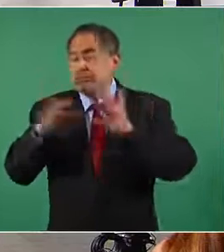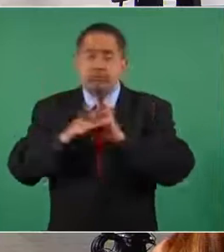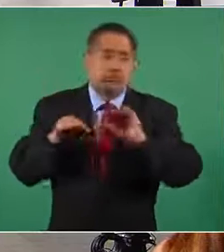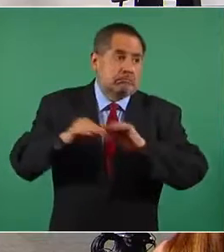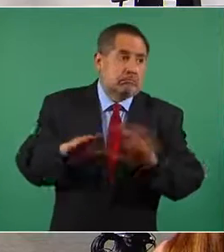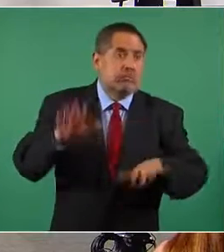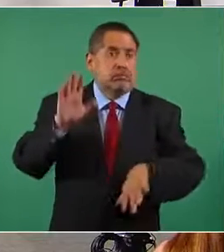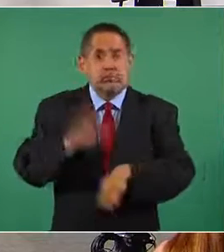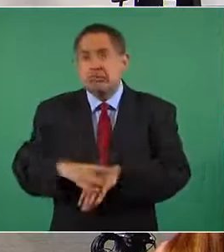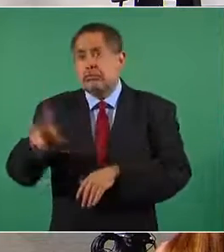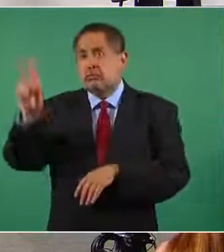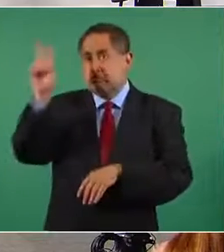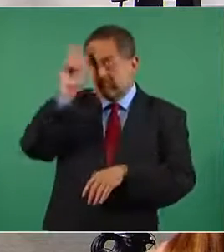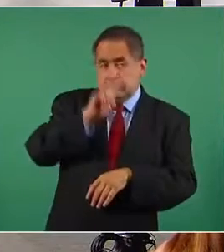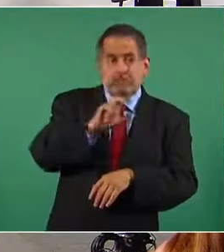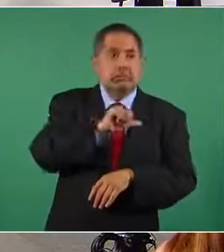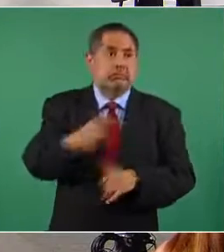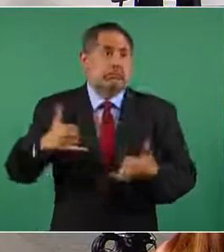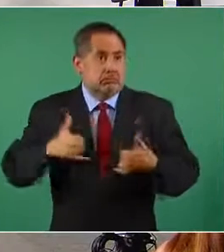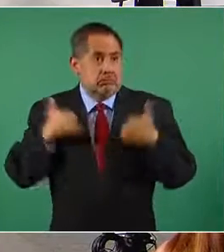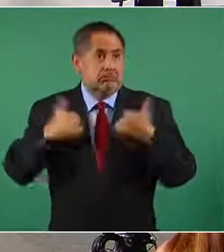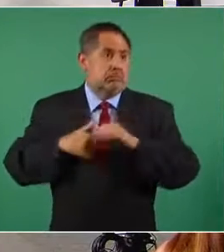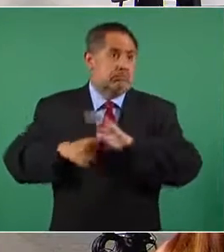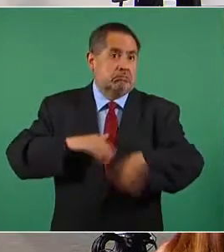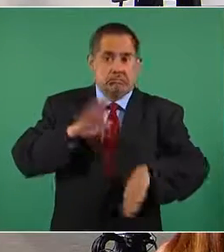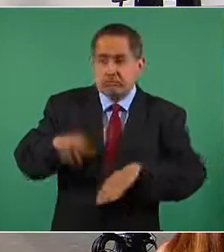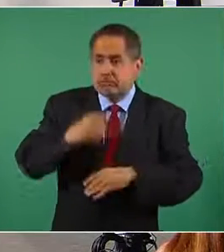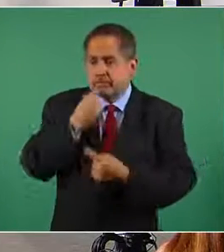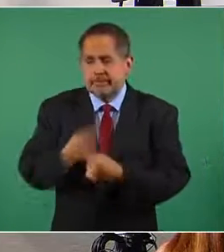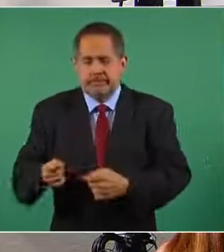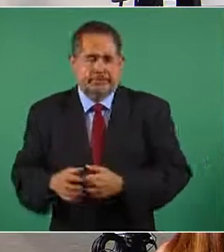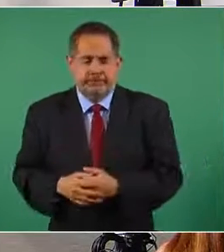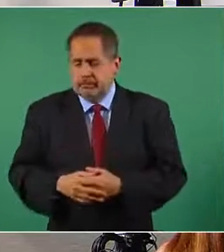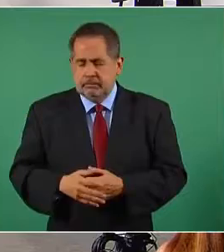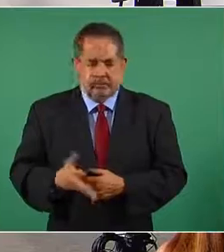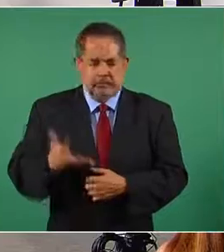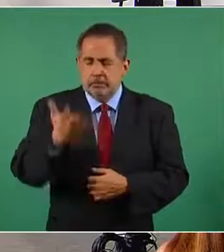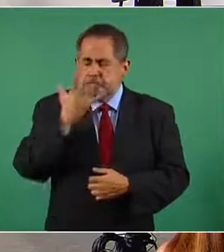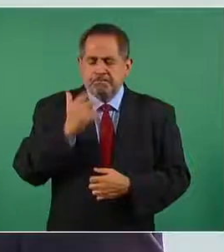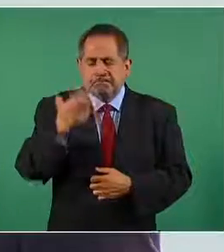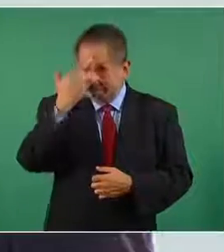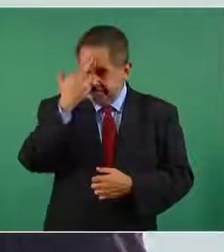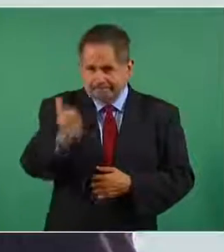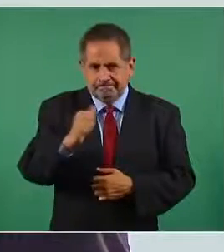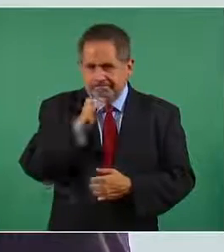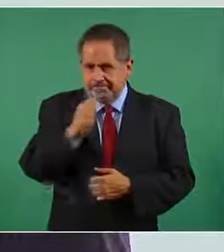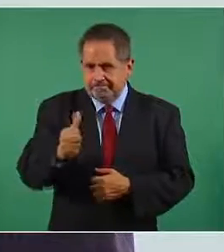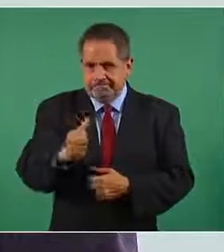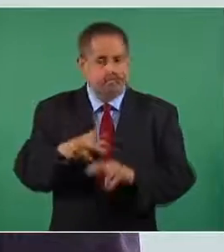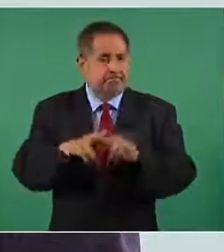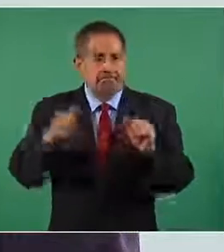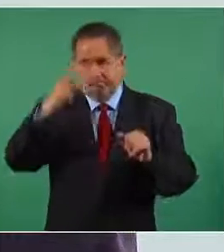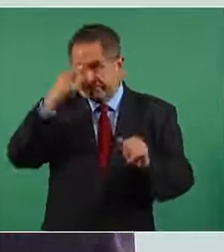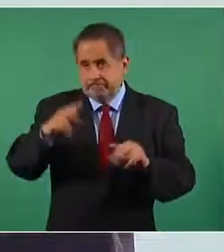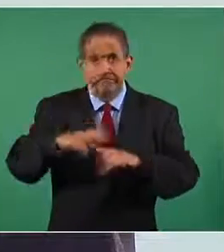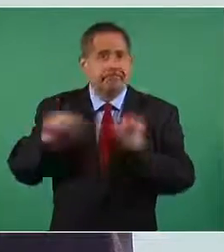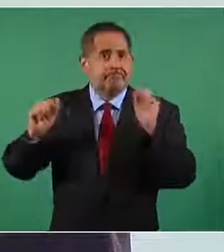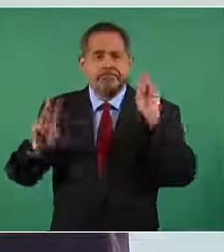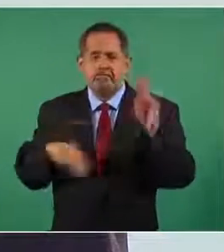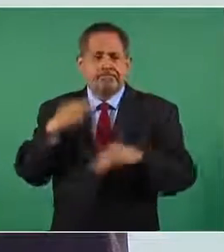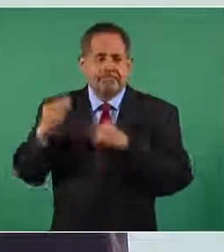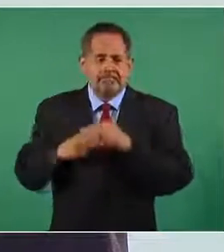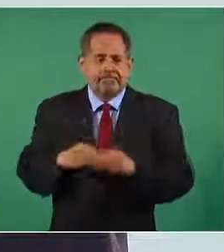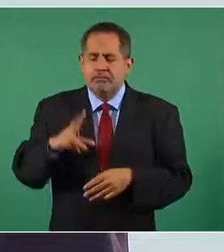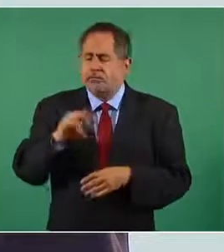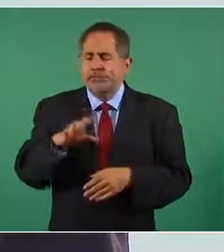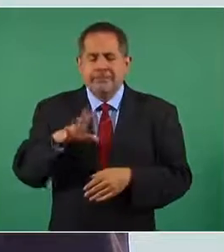que ahora es una epidemia de adolescentes y niños no tiene un sustento de evidencia ni en México ni en ninguna otra